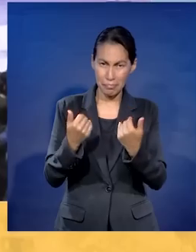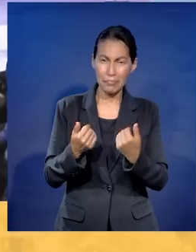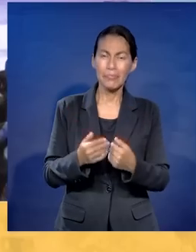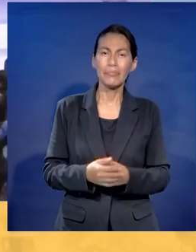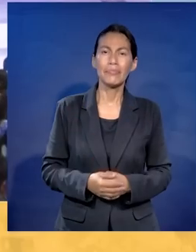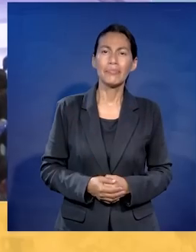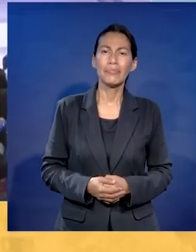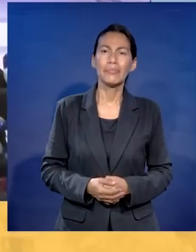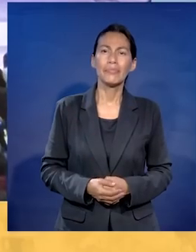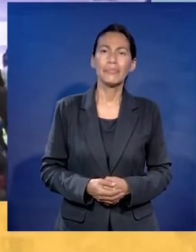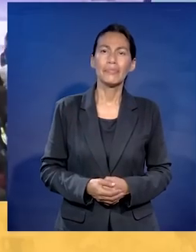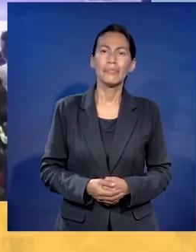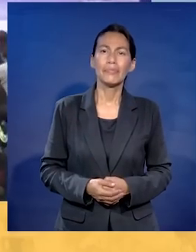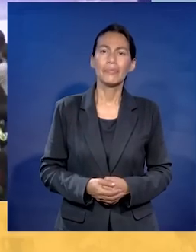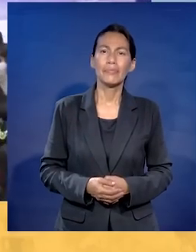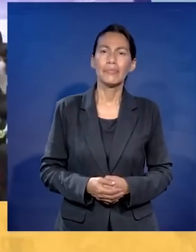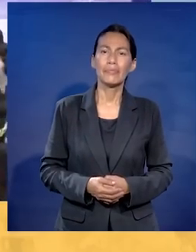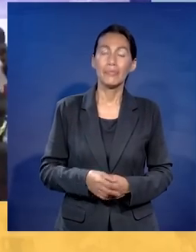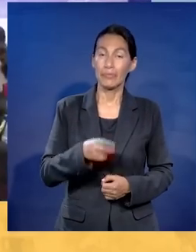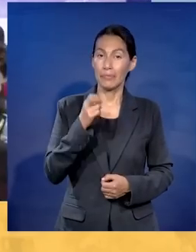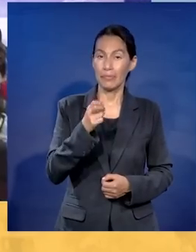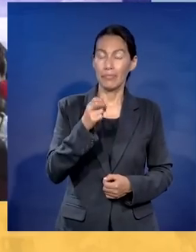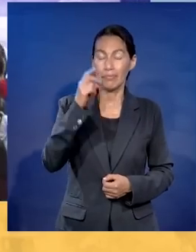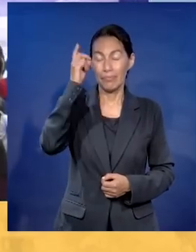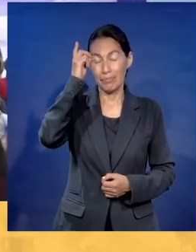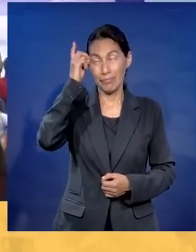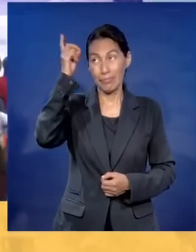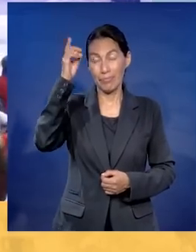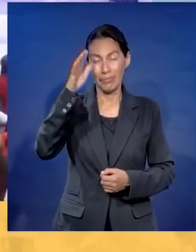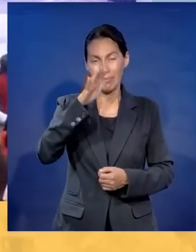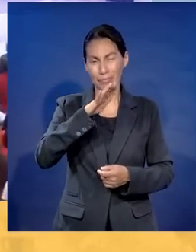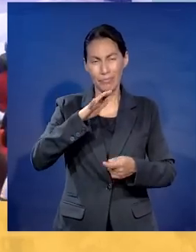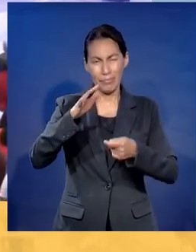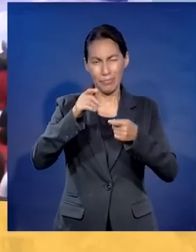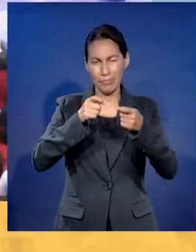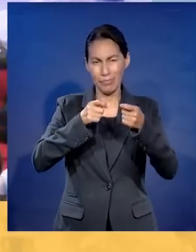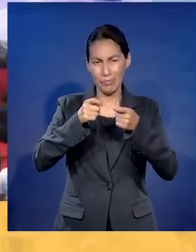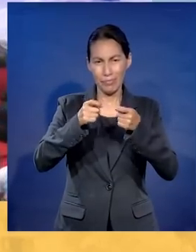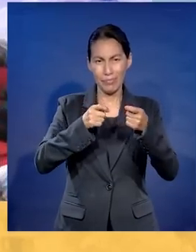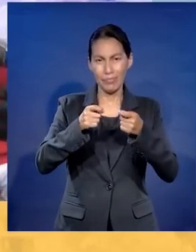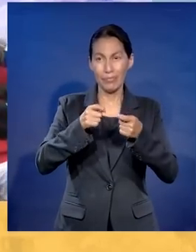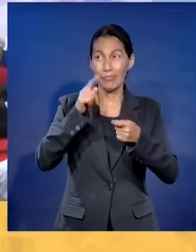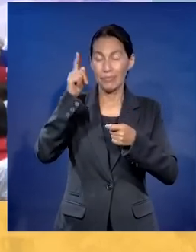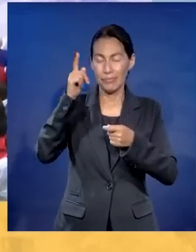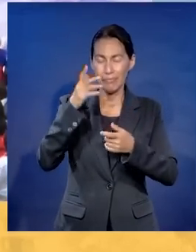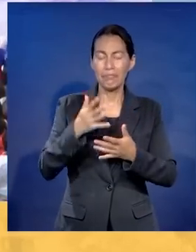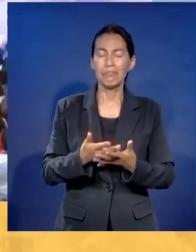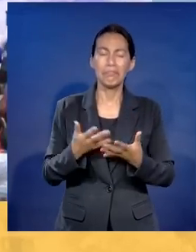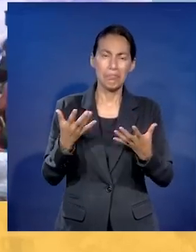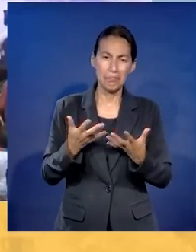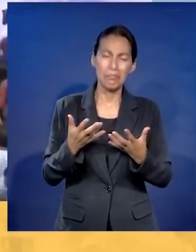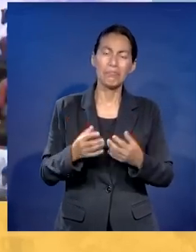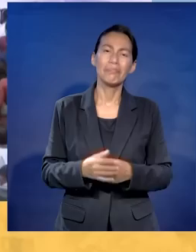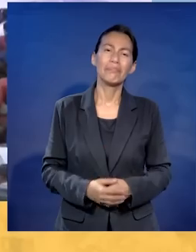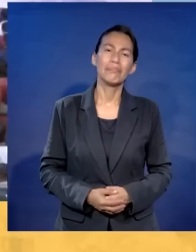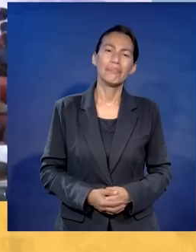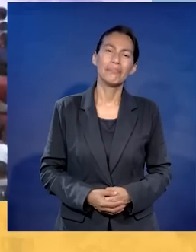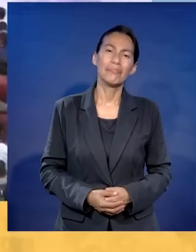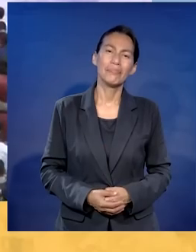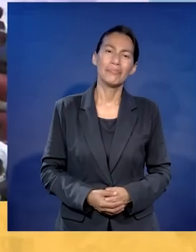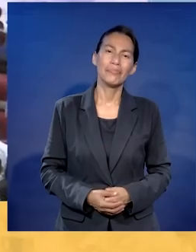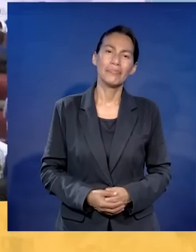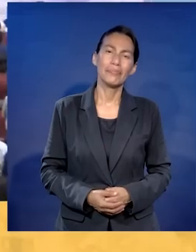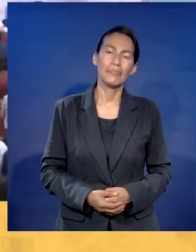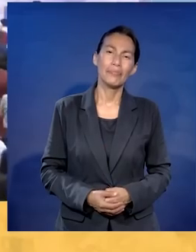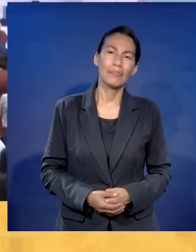alguien venga Este es un asunto de Dios y él lo tiene